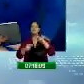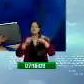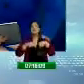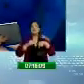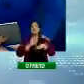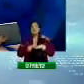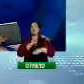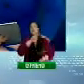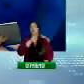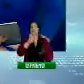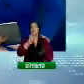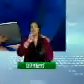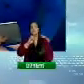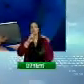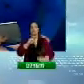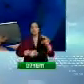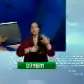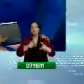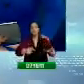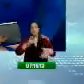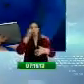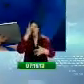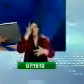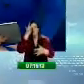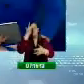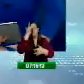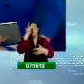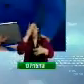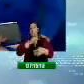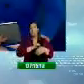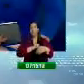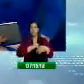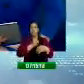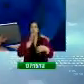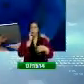están distribuidos en mayor porcentaje en la provincia de Guadalajara.